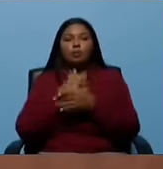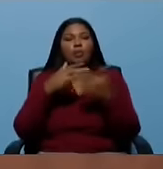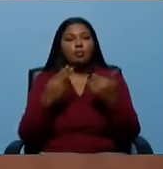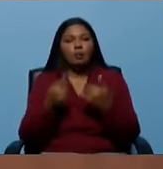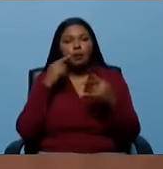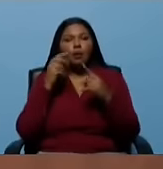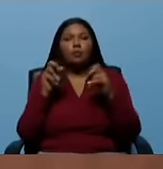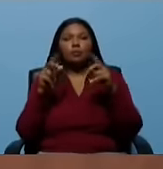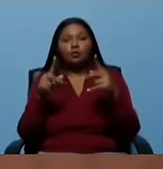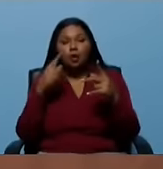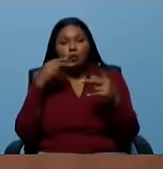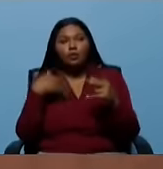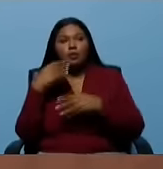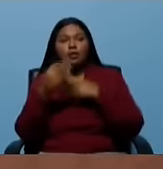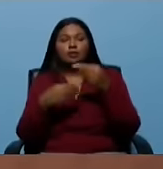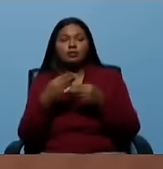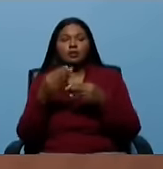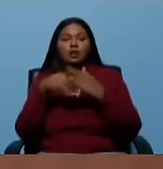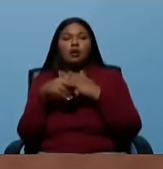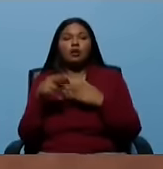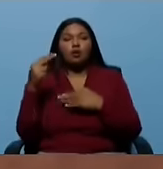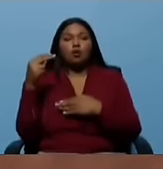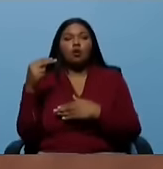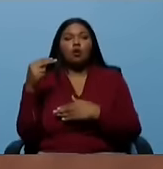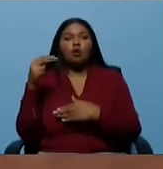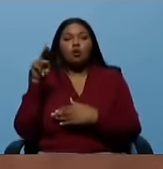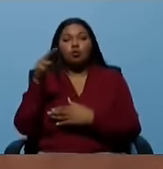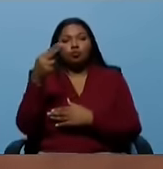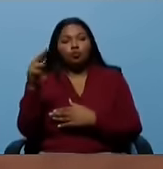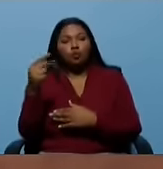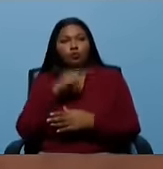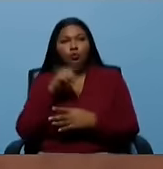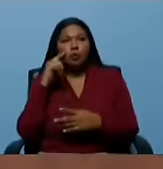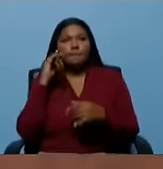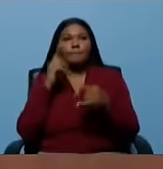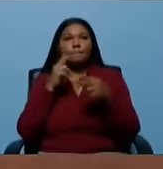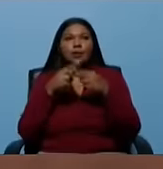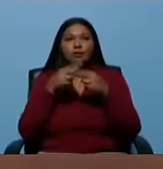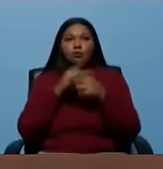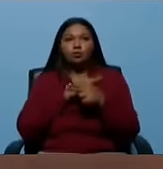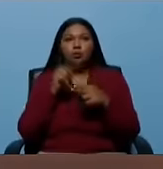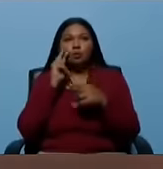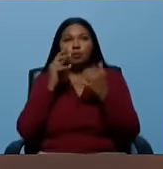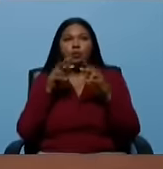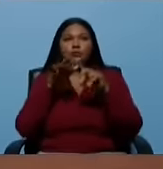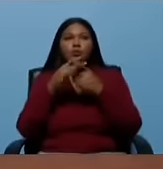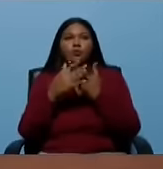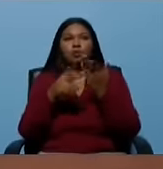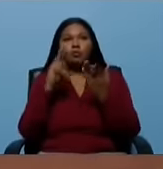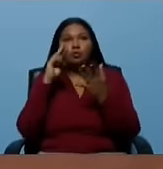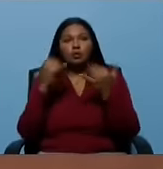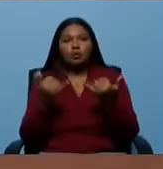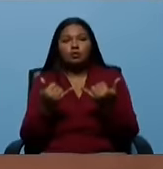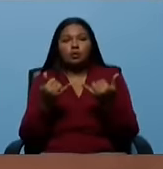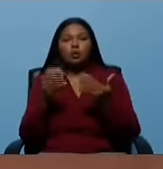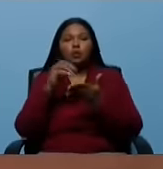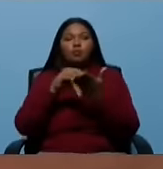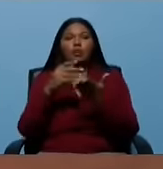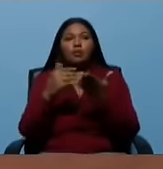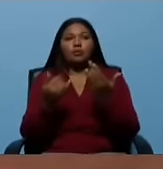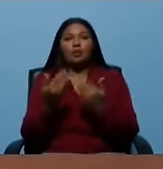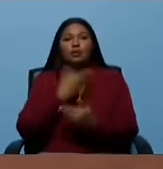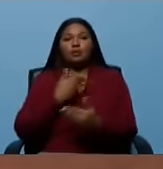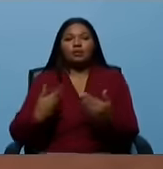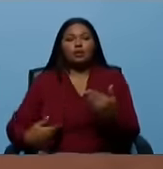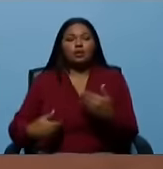exra oportunidad en Honduras y hablamos de lo peligroso que era esto situación tomando en consideración la postura que tiene ahorita la